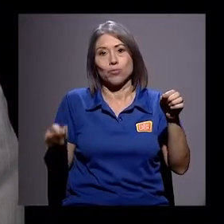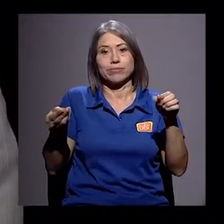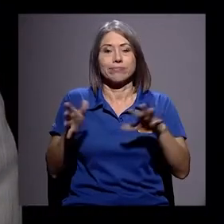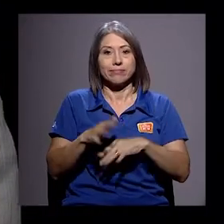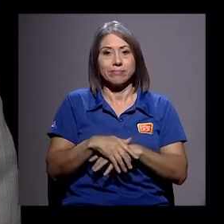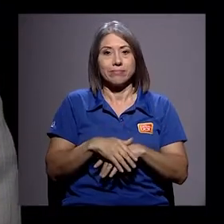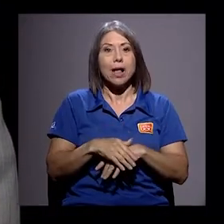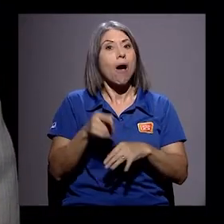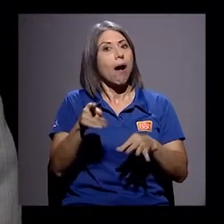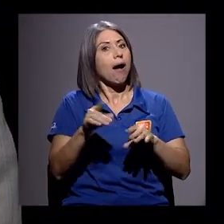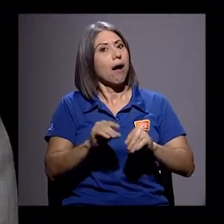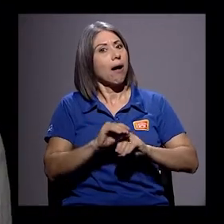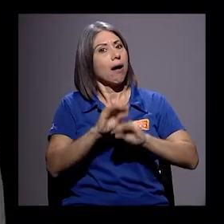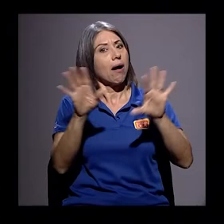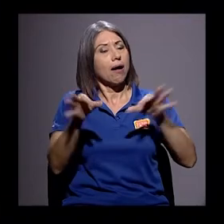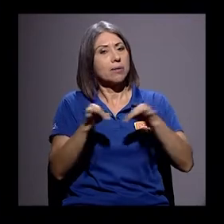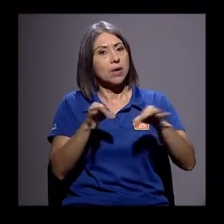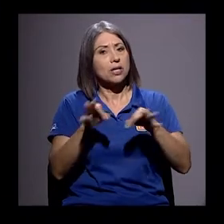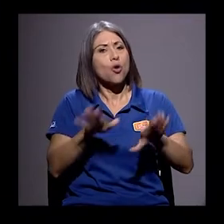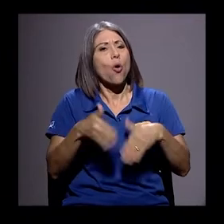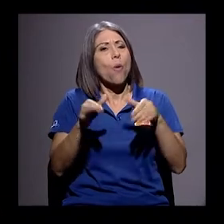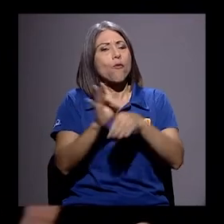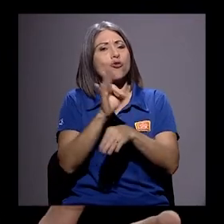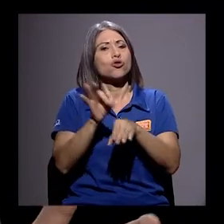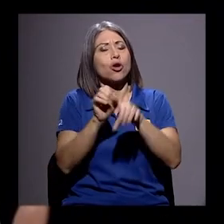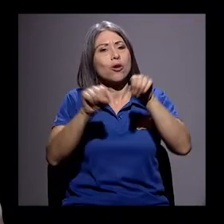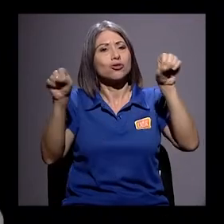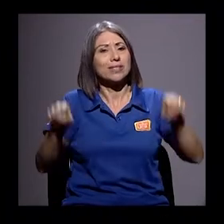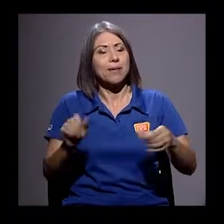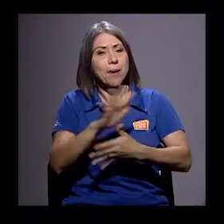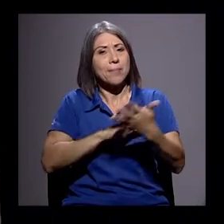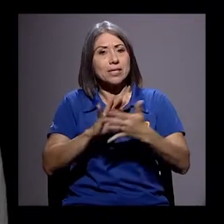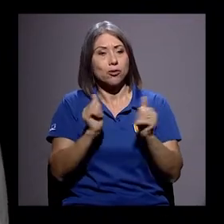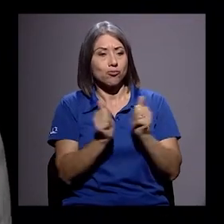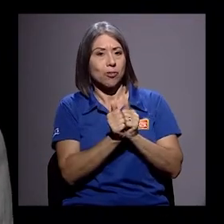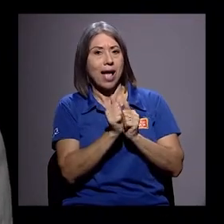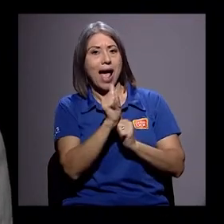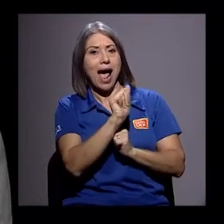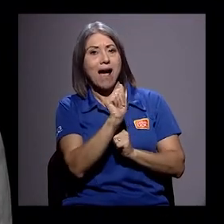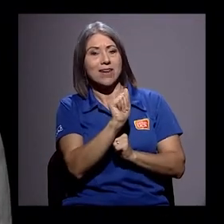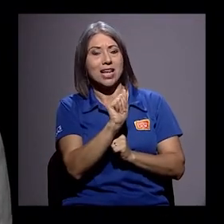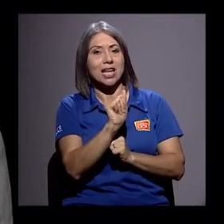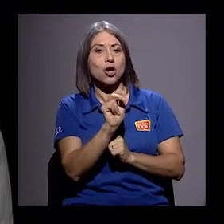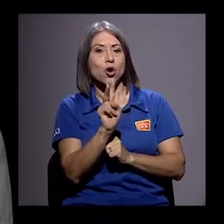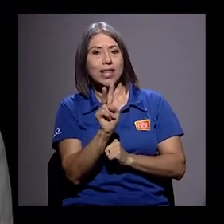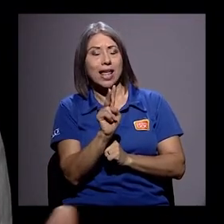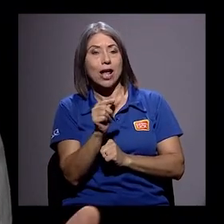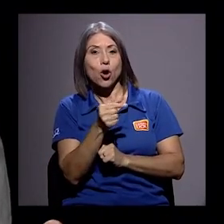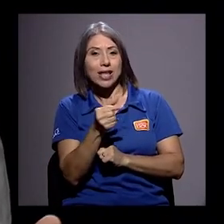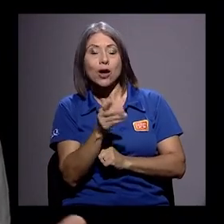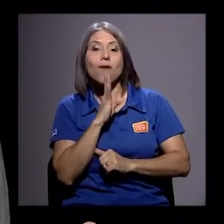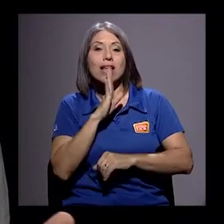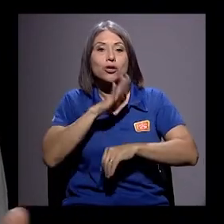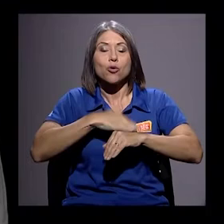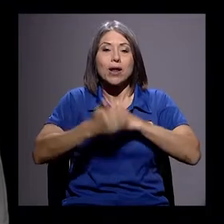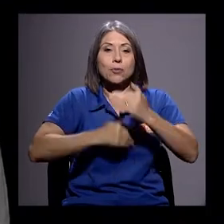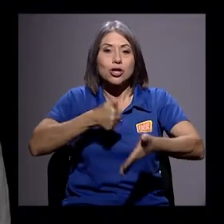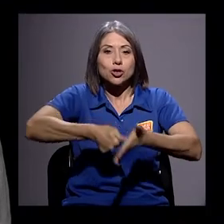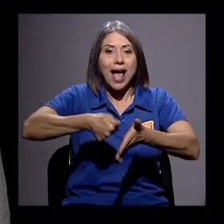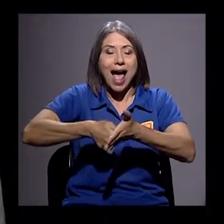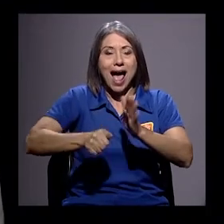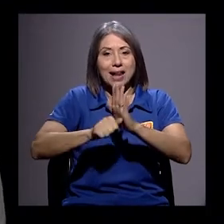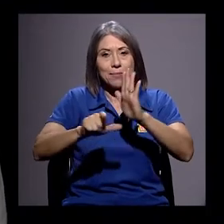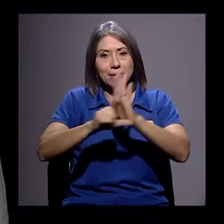de cómo funciona un sistema que en este caso podría ser hasta el éxito estamos con mayor vigor día en cada hablando sobre los procesos de elección